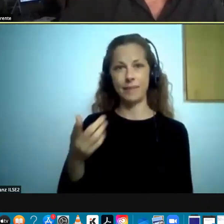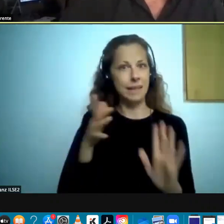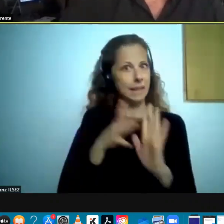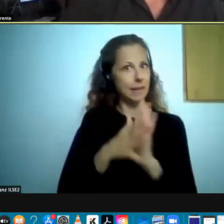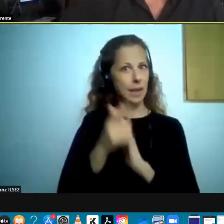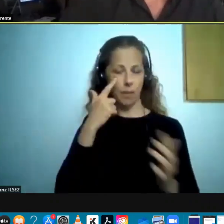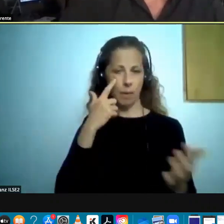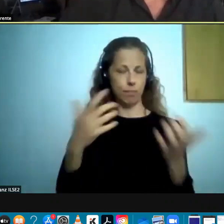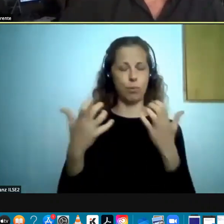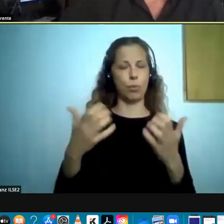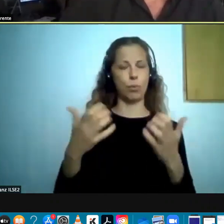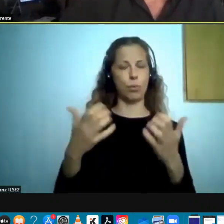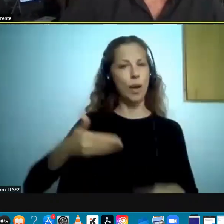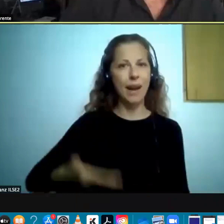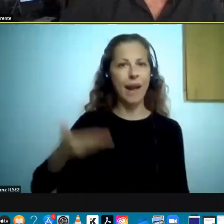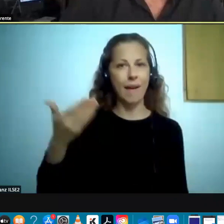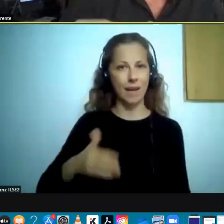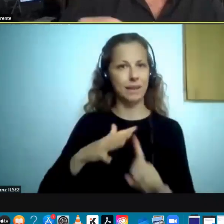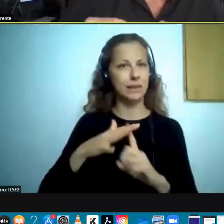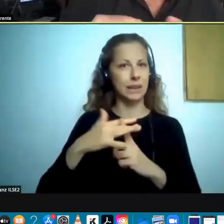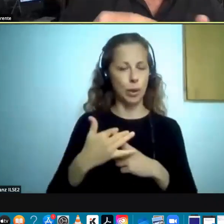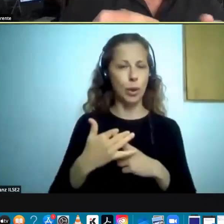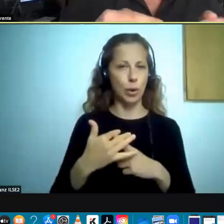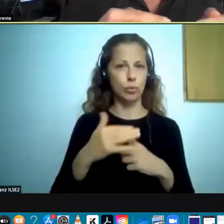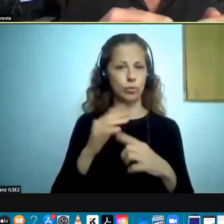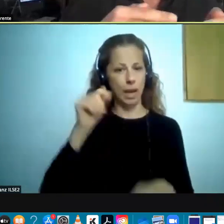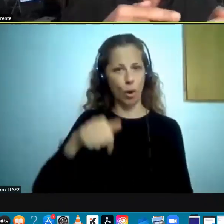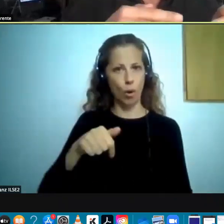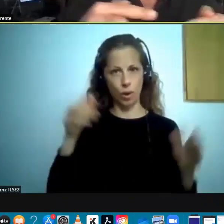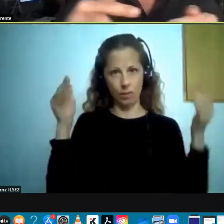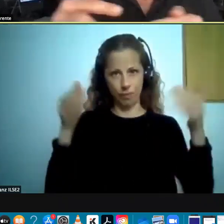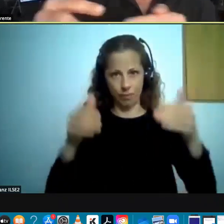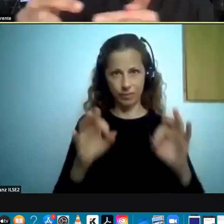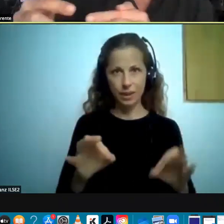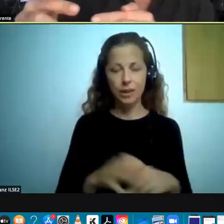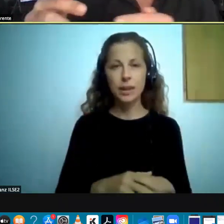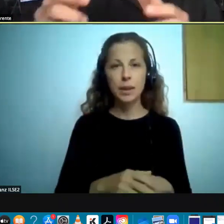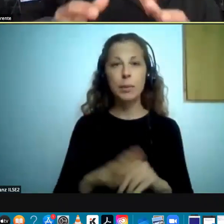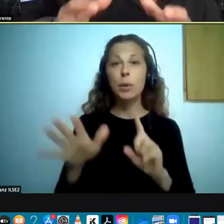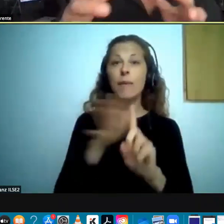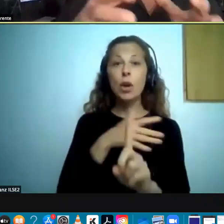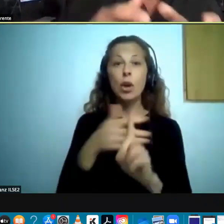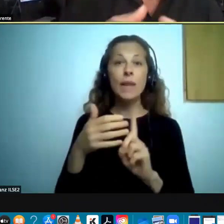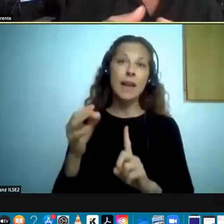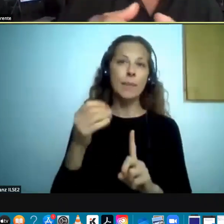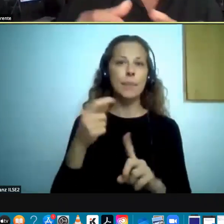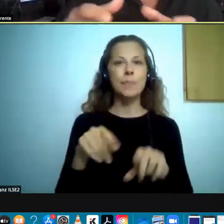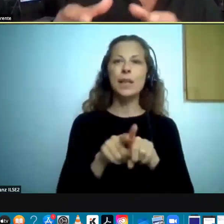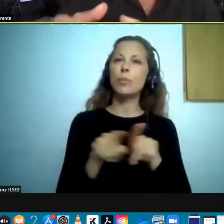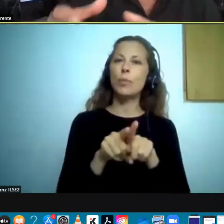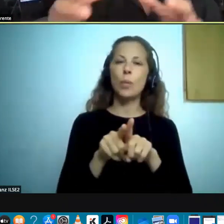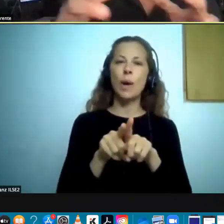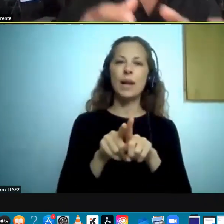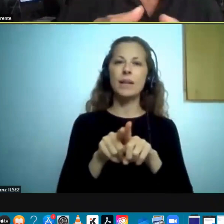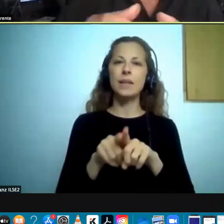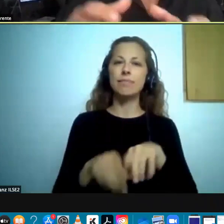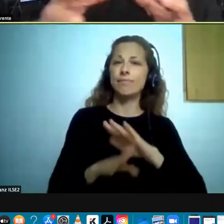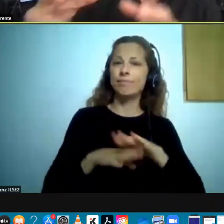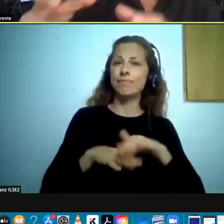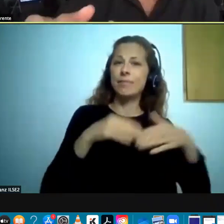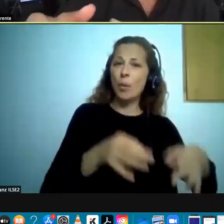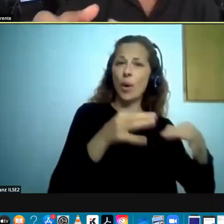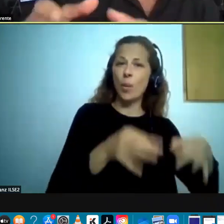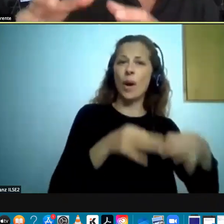y la gravedad de la situación que estamos abordando. Pero como es una violencia de continuidad, que no son hechos aislados, mujeres